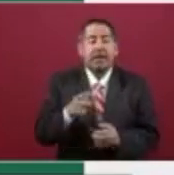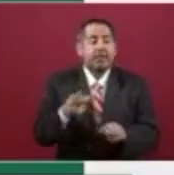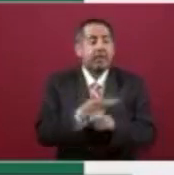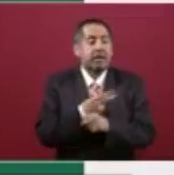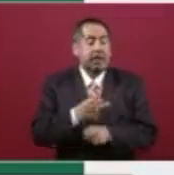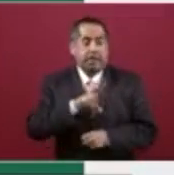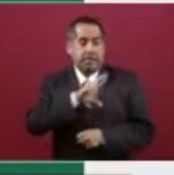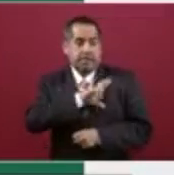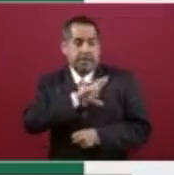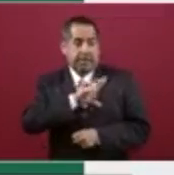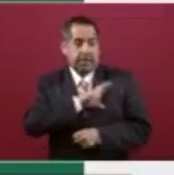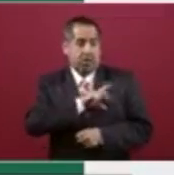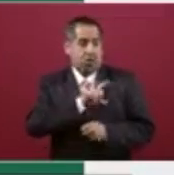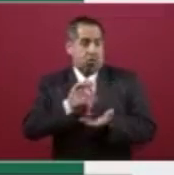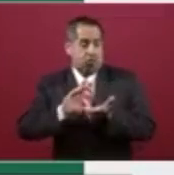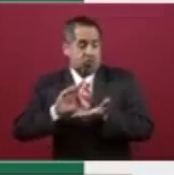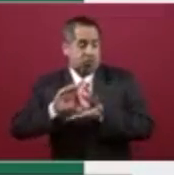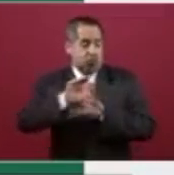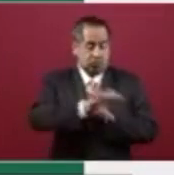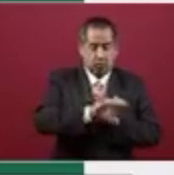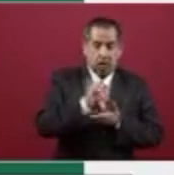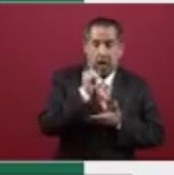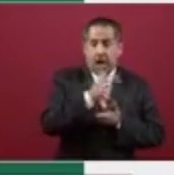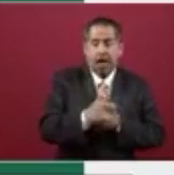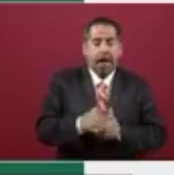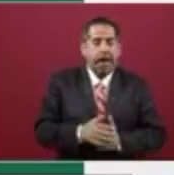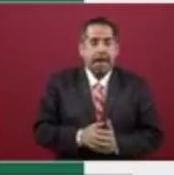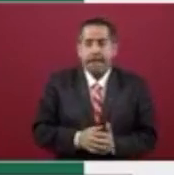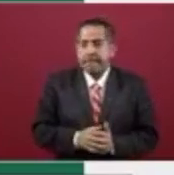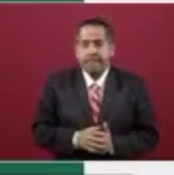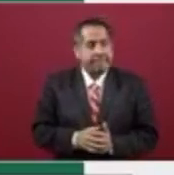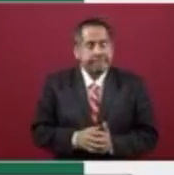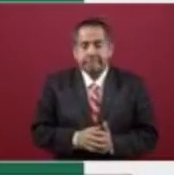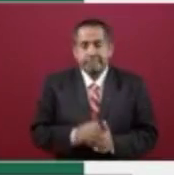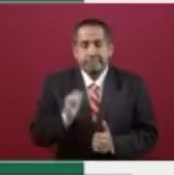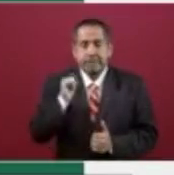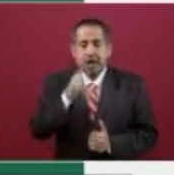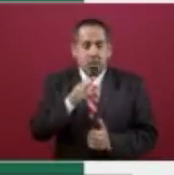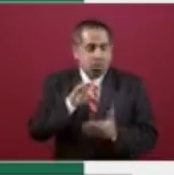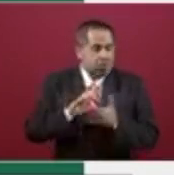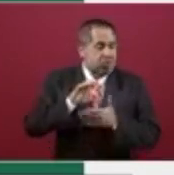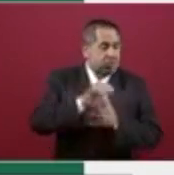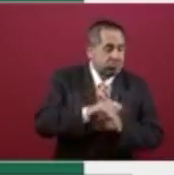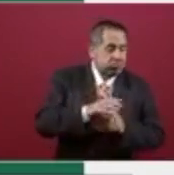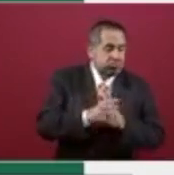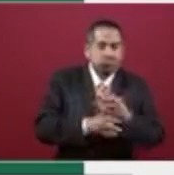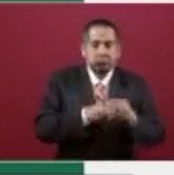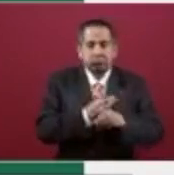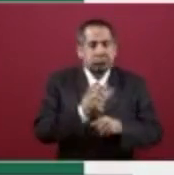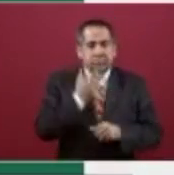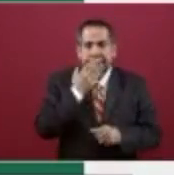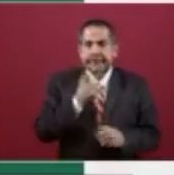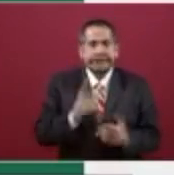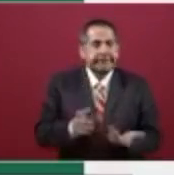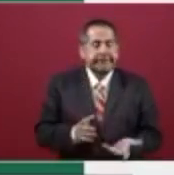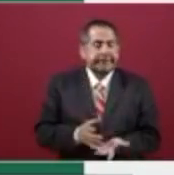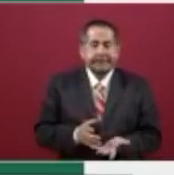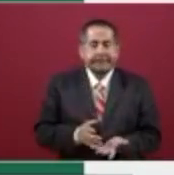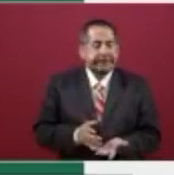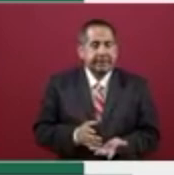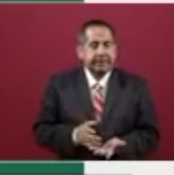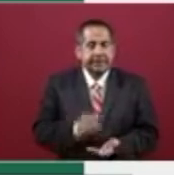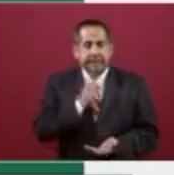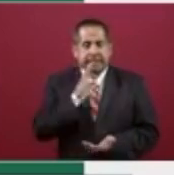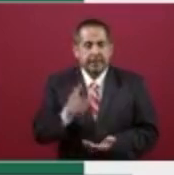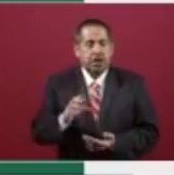privada no ha logrado mayores resultados. ¿Qué es lo que reporta la Comisión